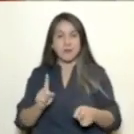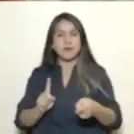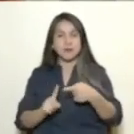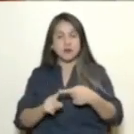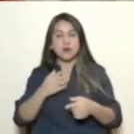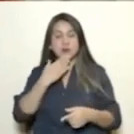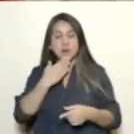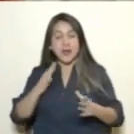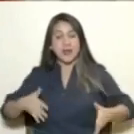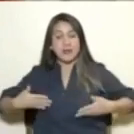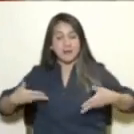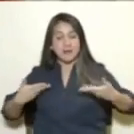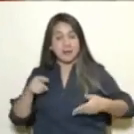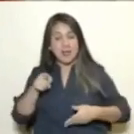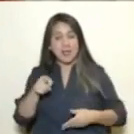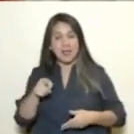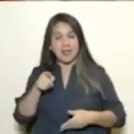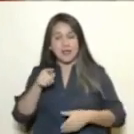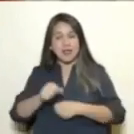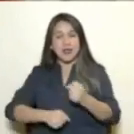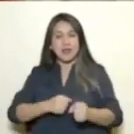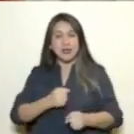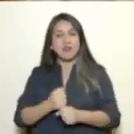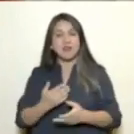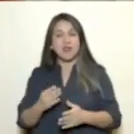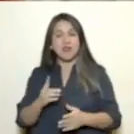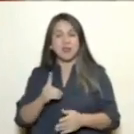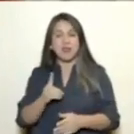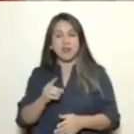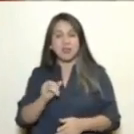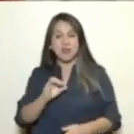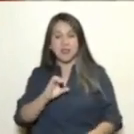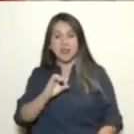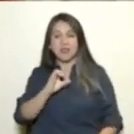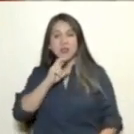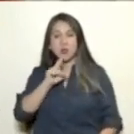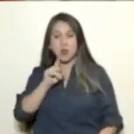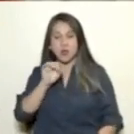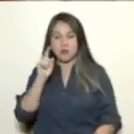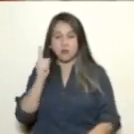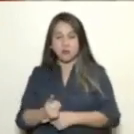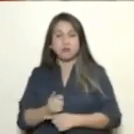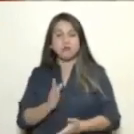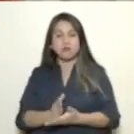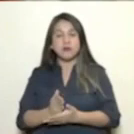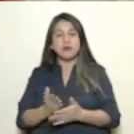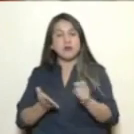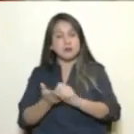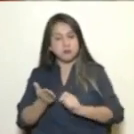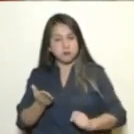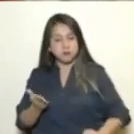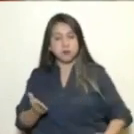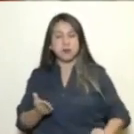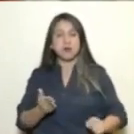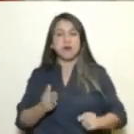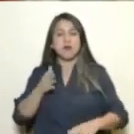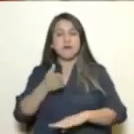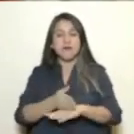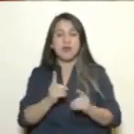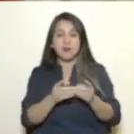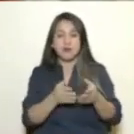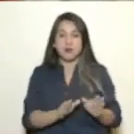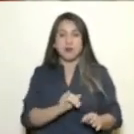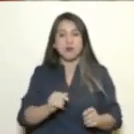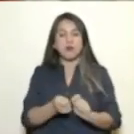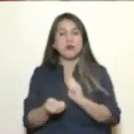participó activamente en él en la época de la dictadura y ha escrito varios libros, entre los cuales Hacia la democracia, Después de